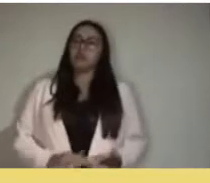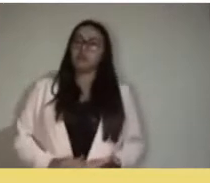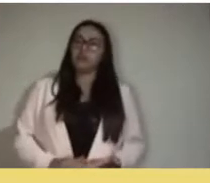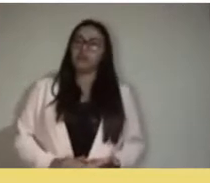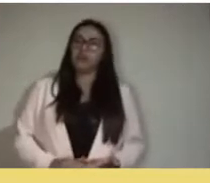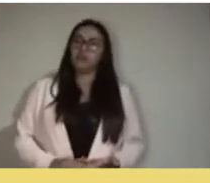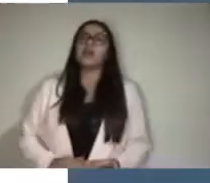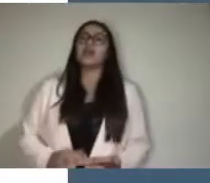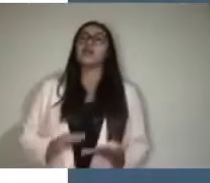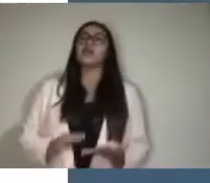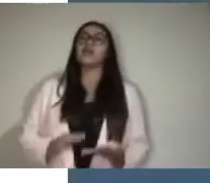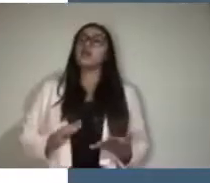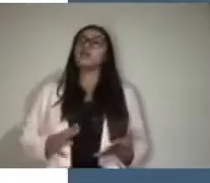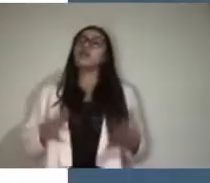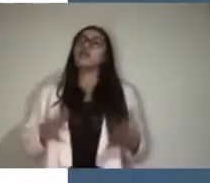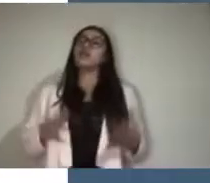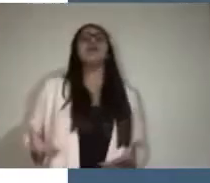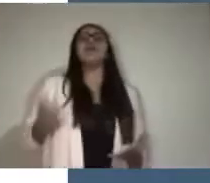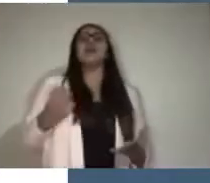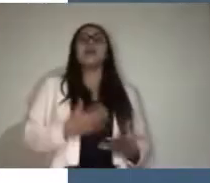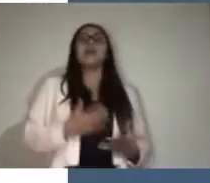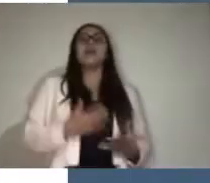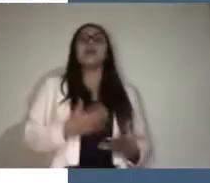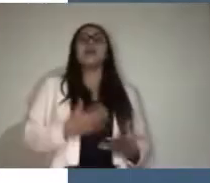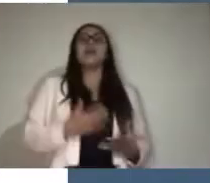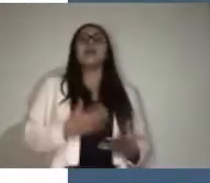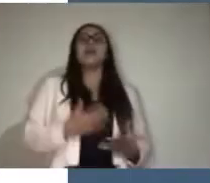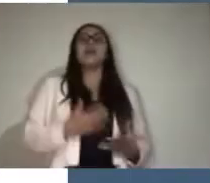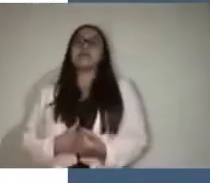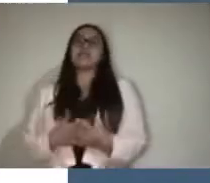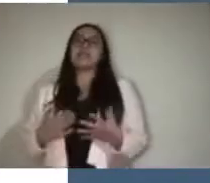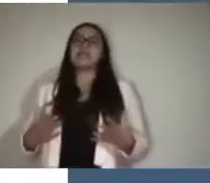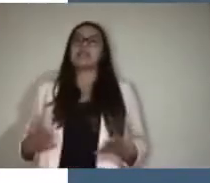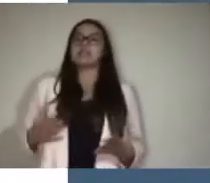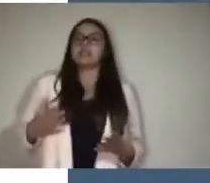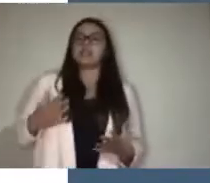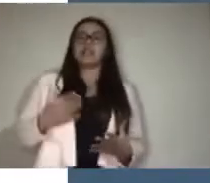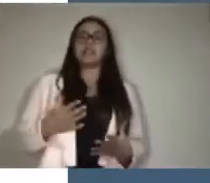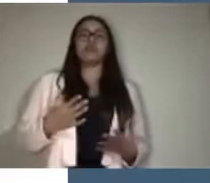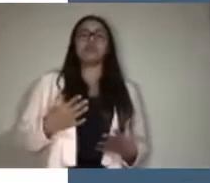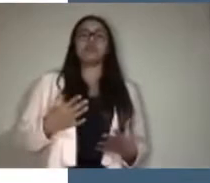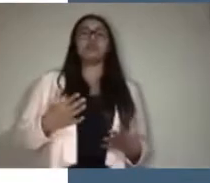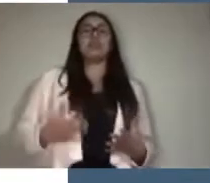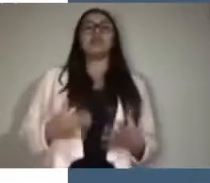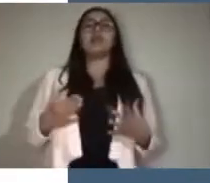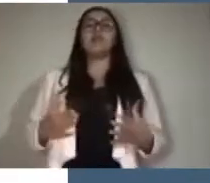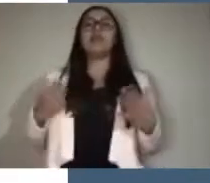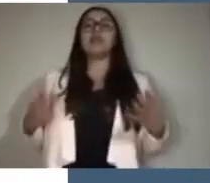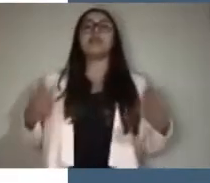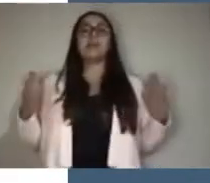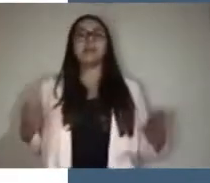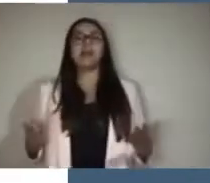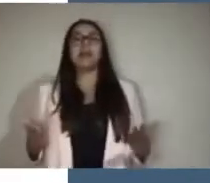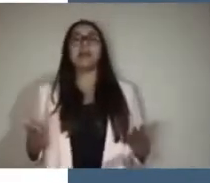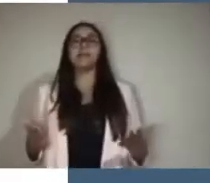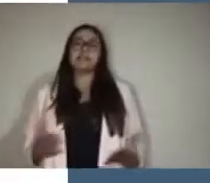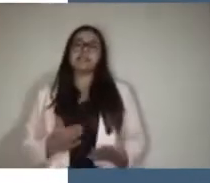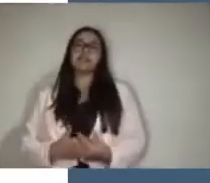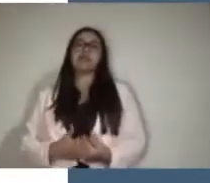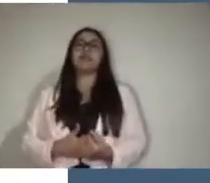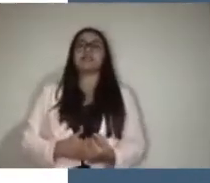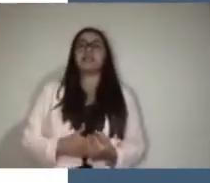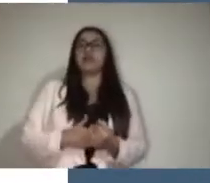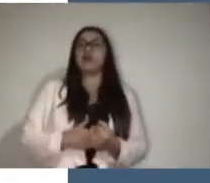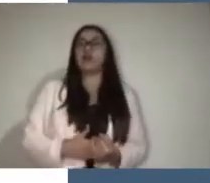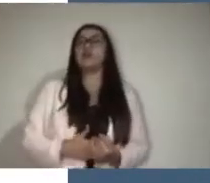y los resultados. En cuanto a los objetivos, el primero fue investigar las características asociadas a una mortalidad temprana en pacientes